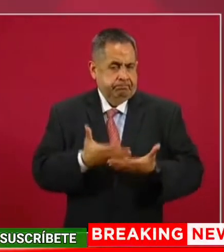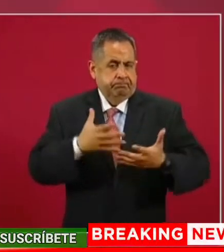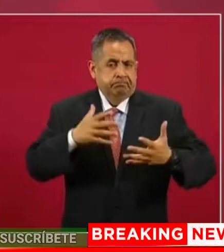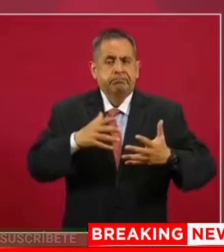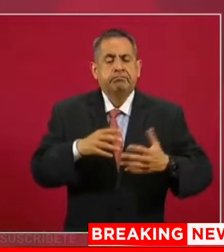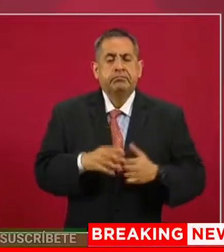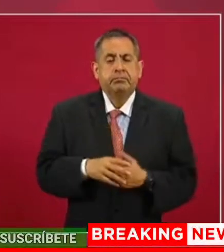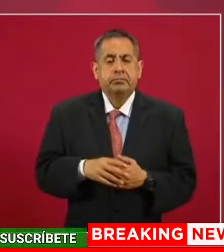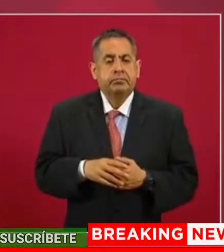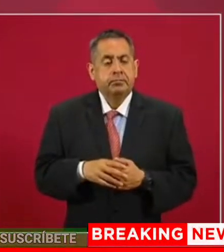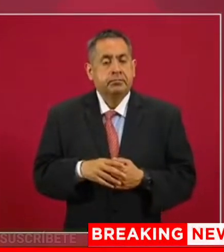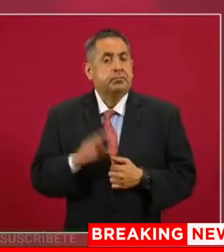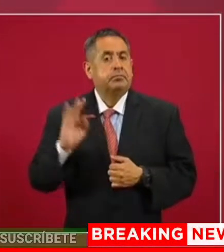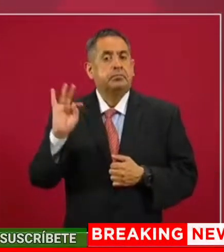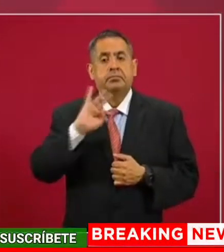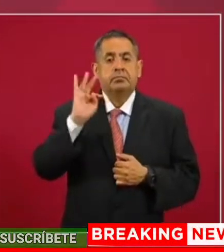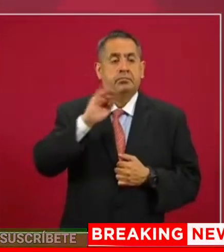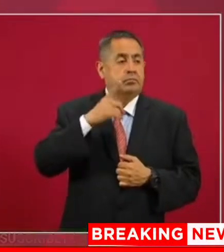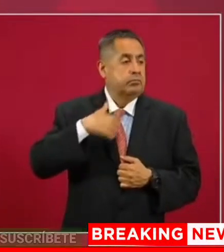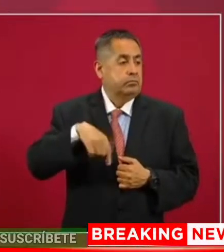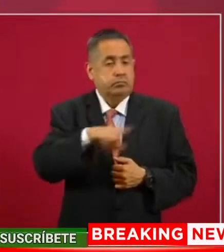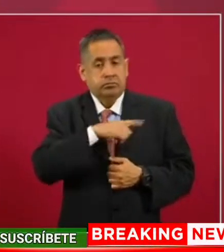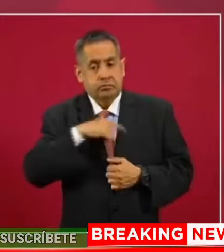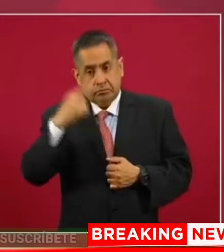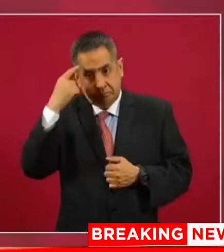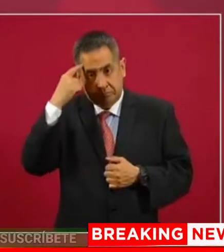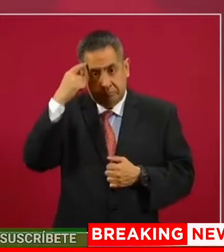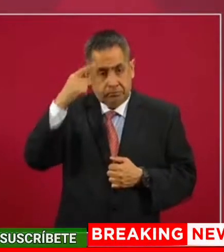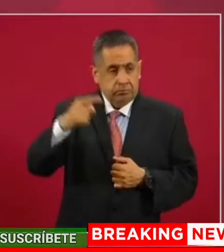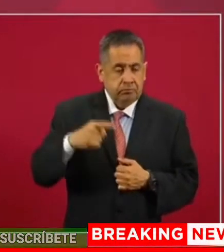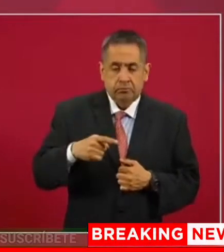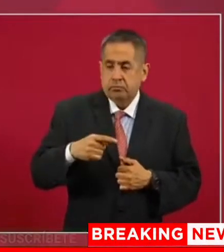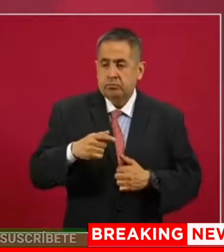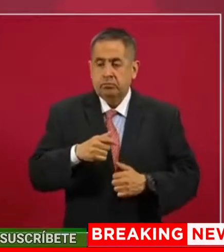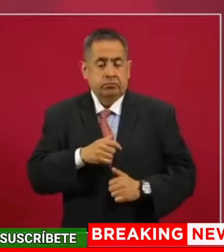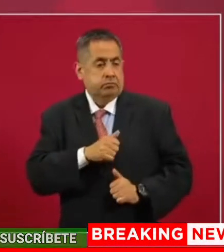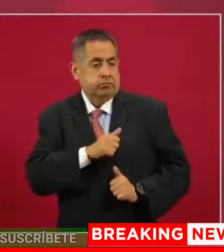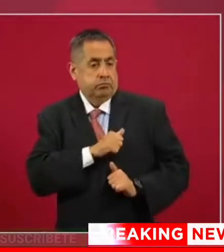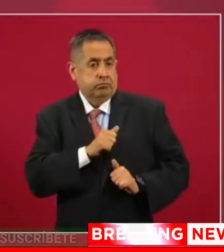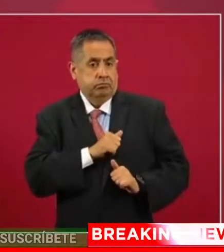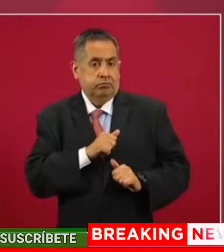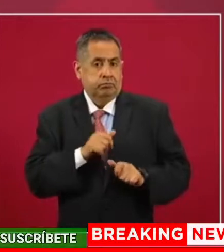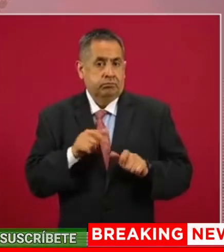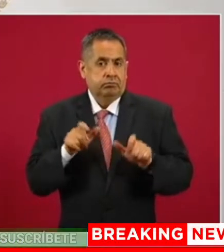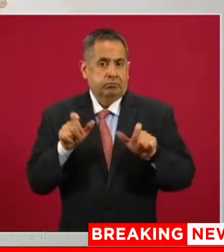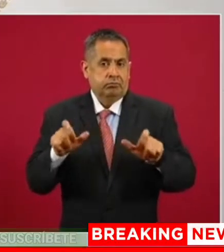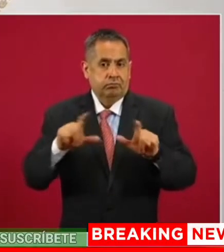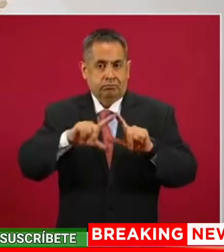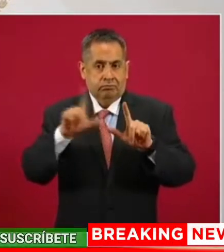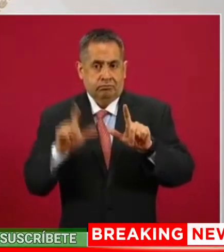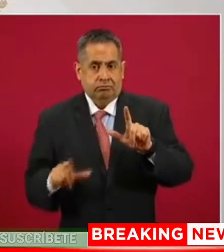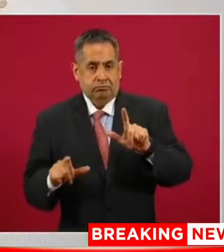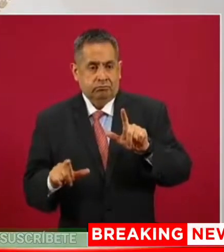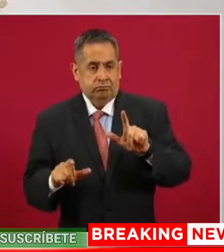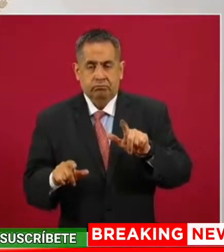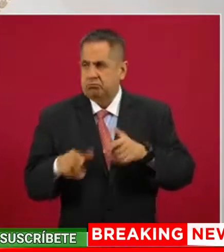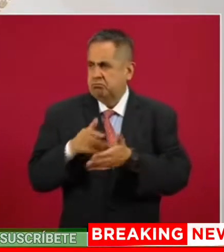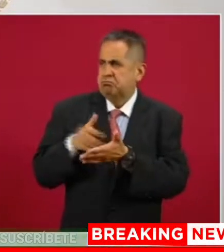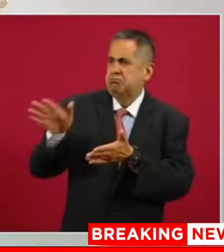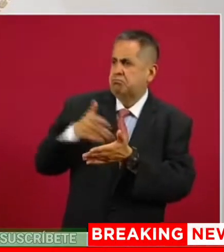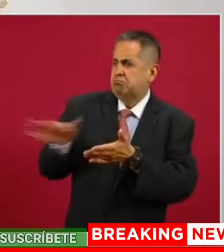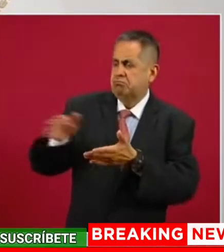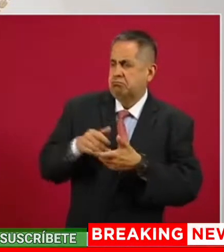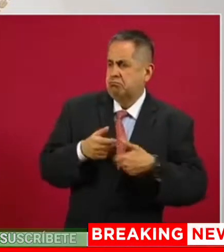Entonces, cuando empiezan a plantear de que se salga la Guardia Nacional, ¿quién va a cuidar las presas?